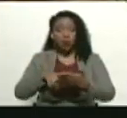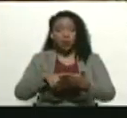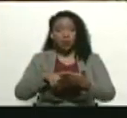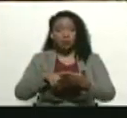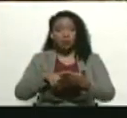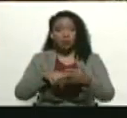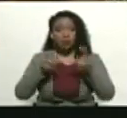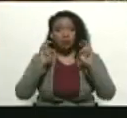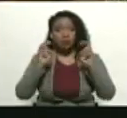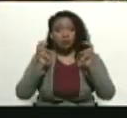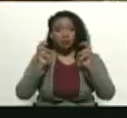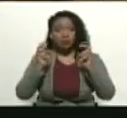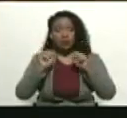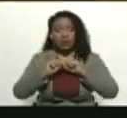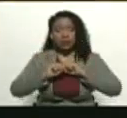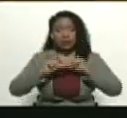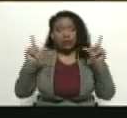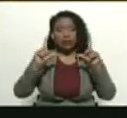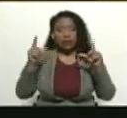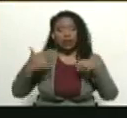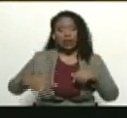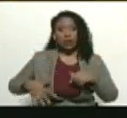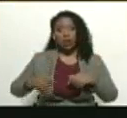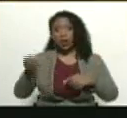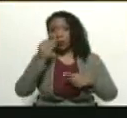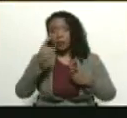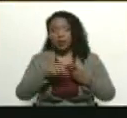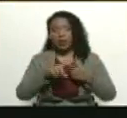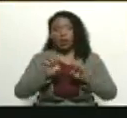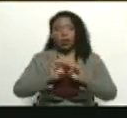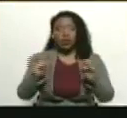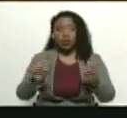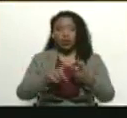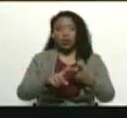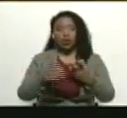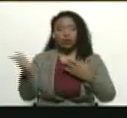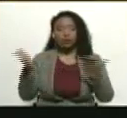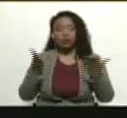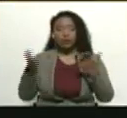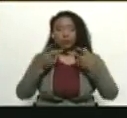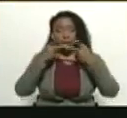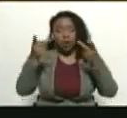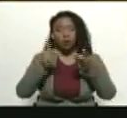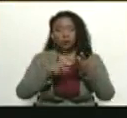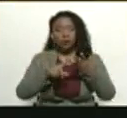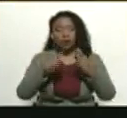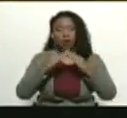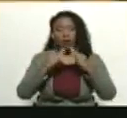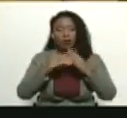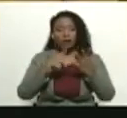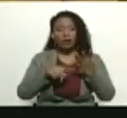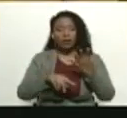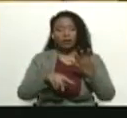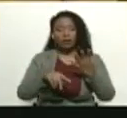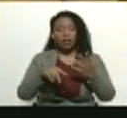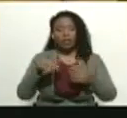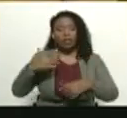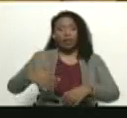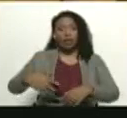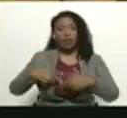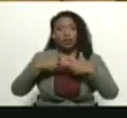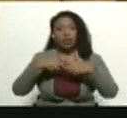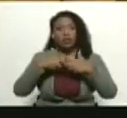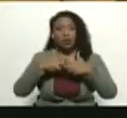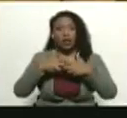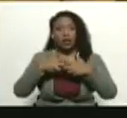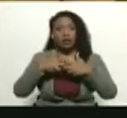y que ha impactado derechos como la alimentación, la educación, los servicios públicos, la vivienda, los derechos sexuales y